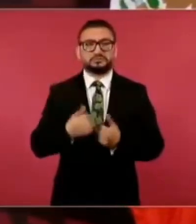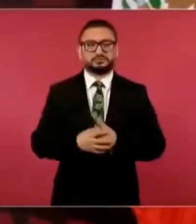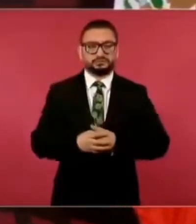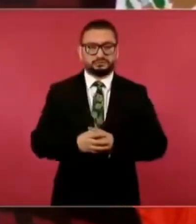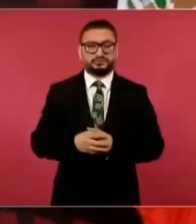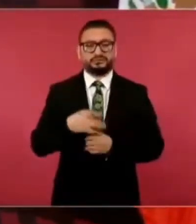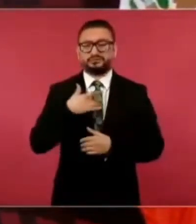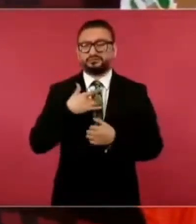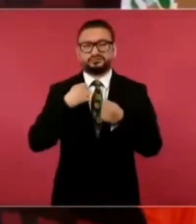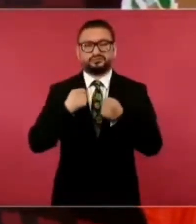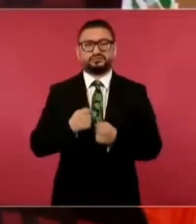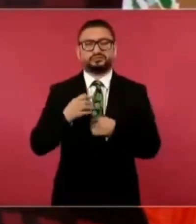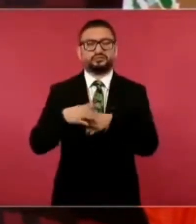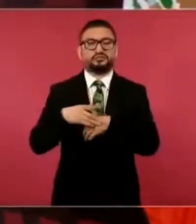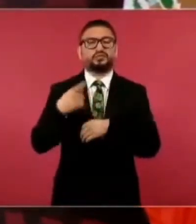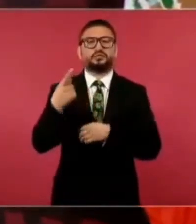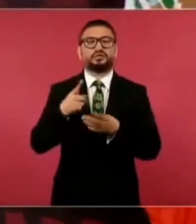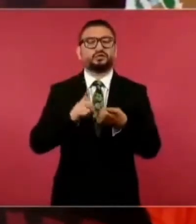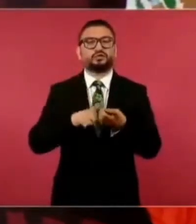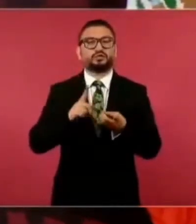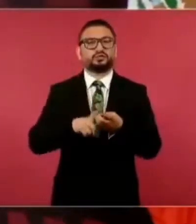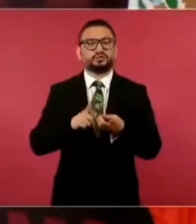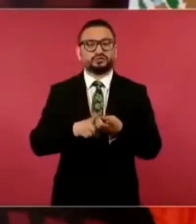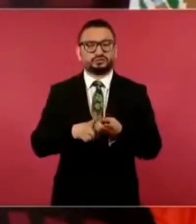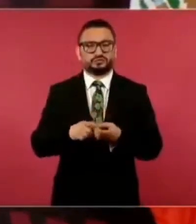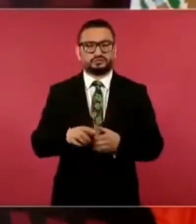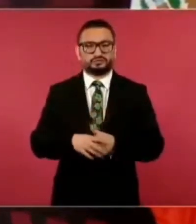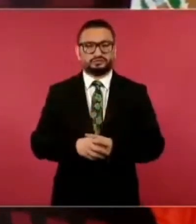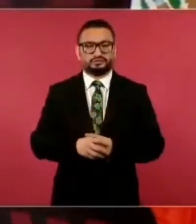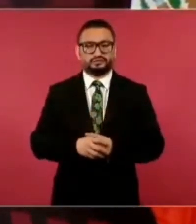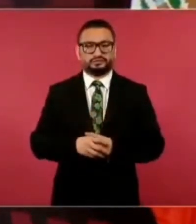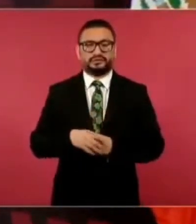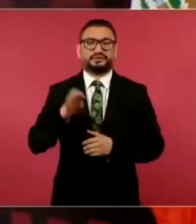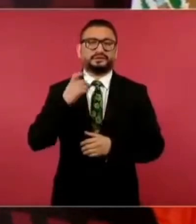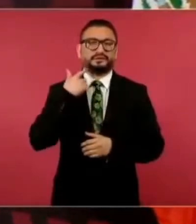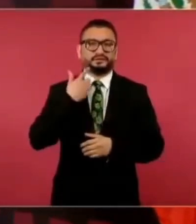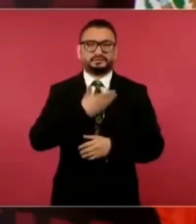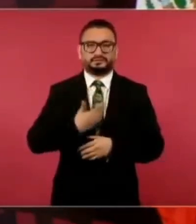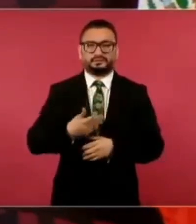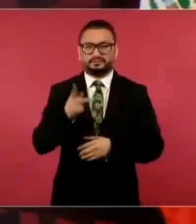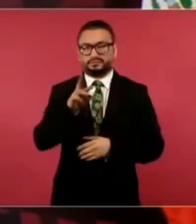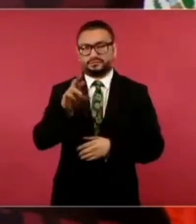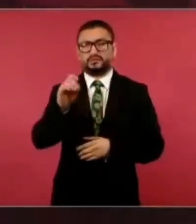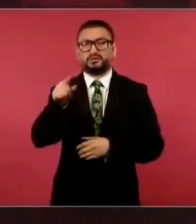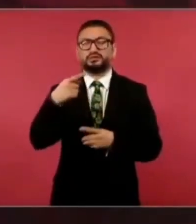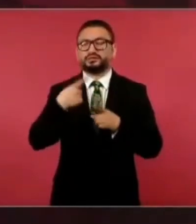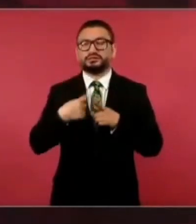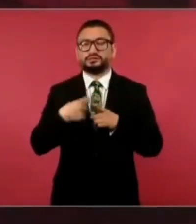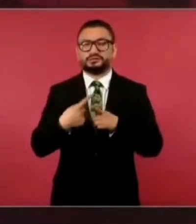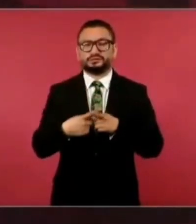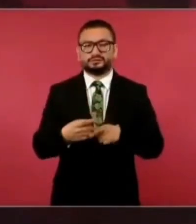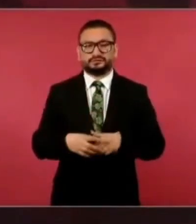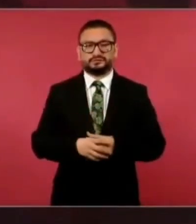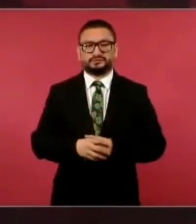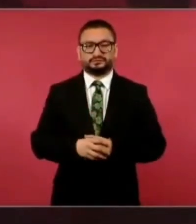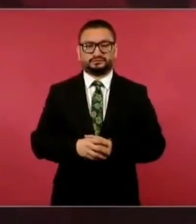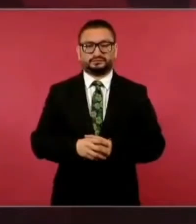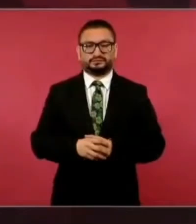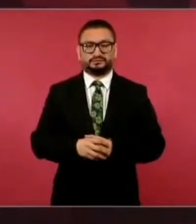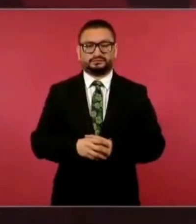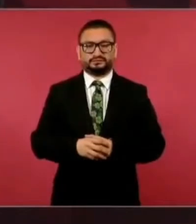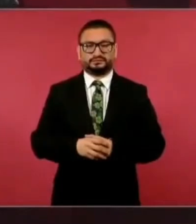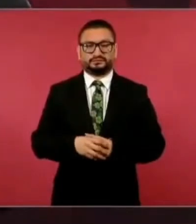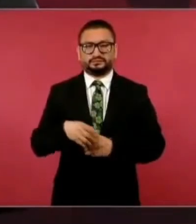¿Y saben dónde está el que era presidente del PRO ahora? Es